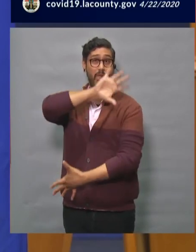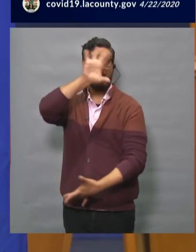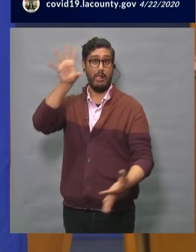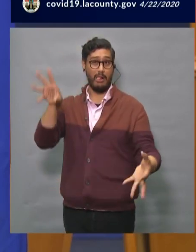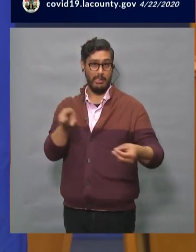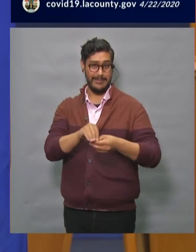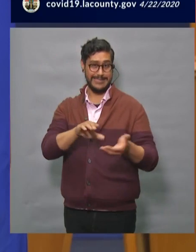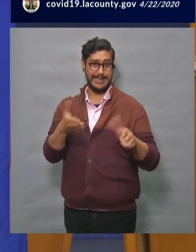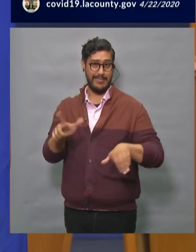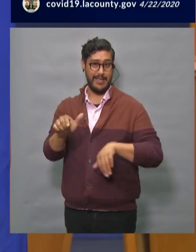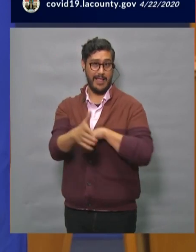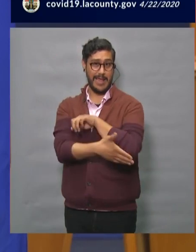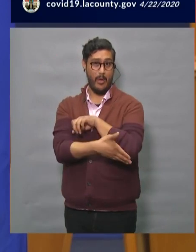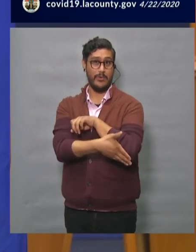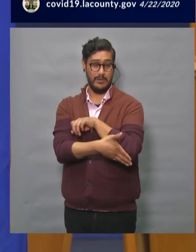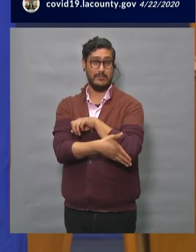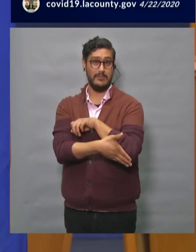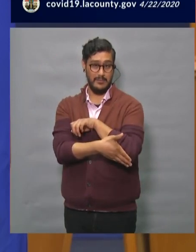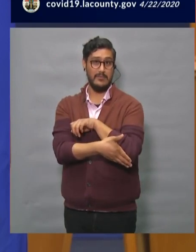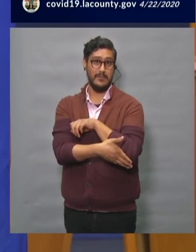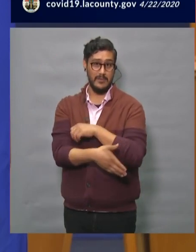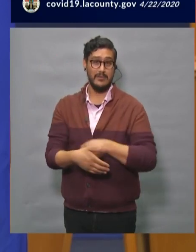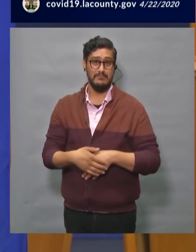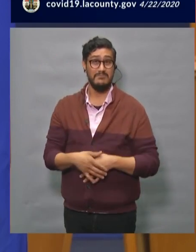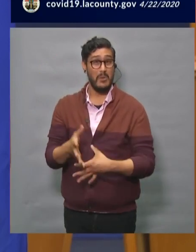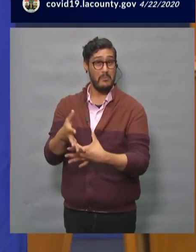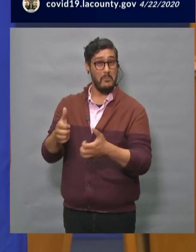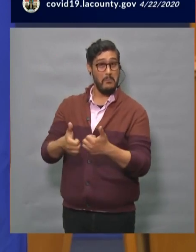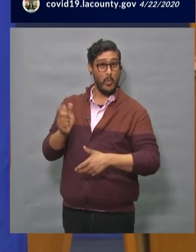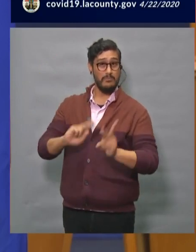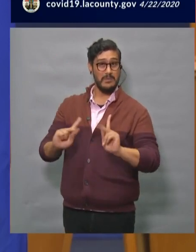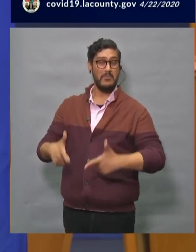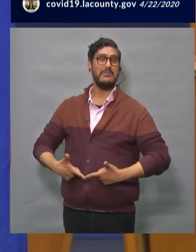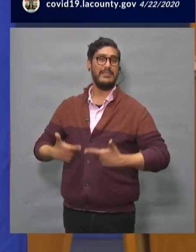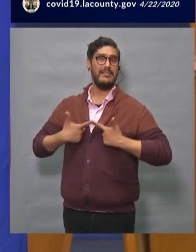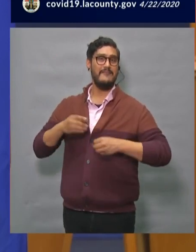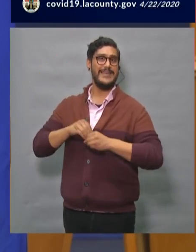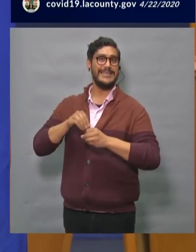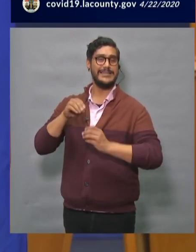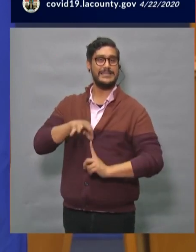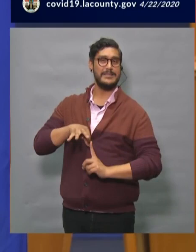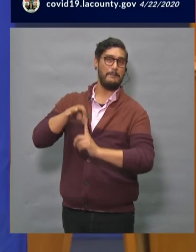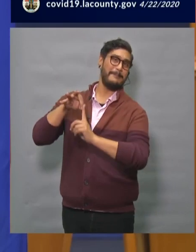fallecimientos. La mayoría residía en centros de enfermería especializada.